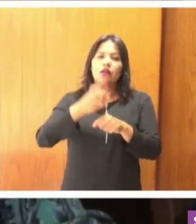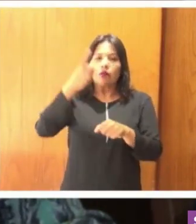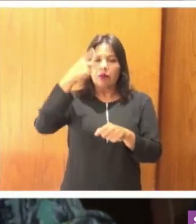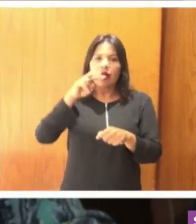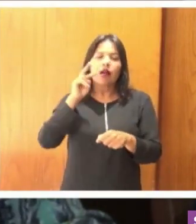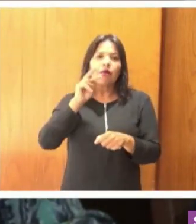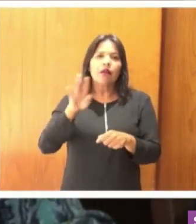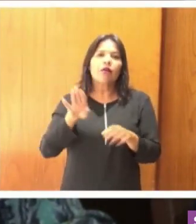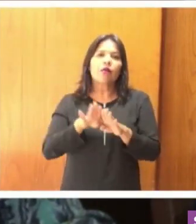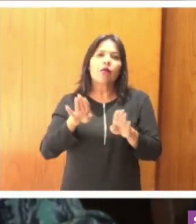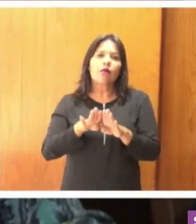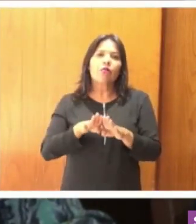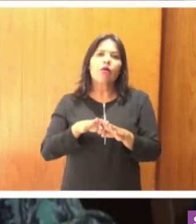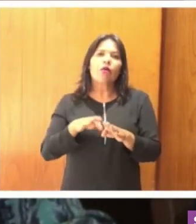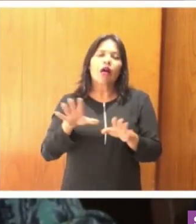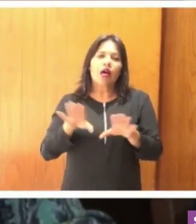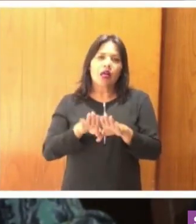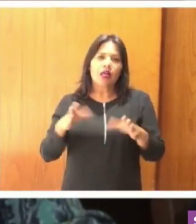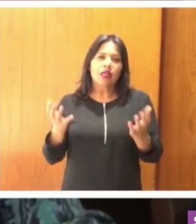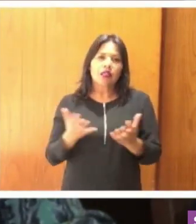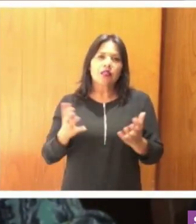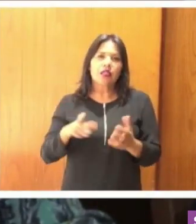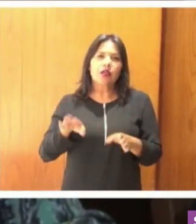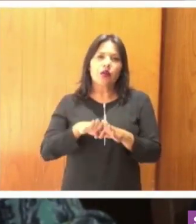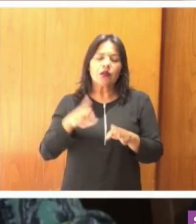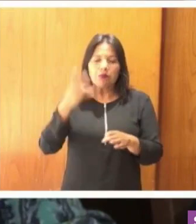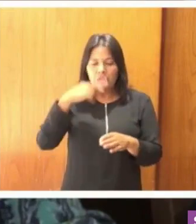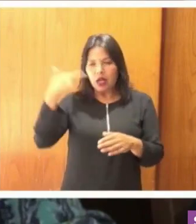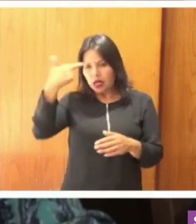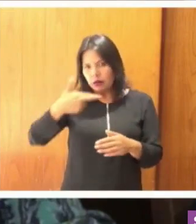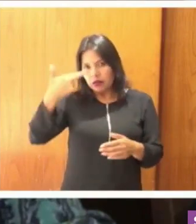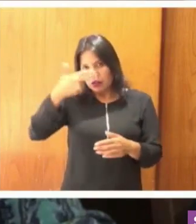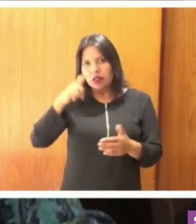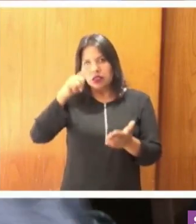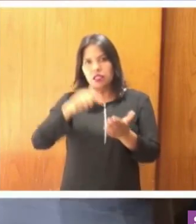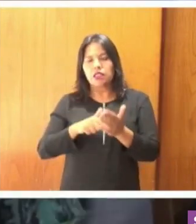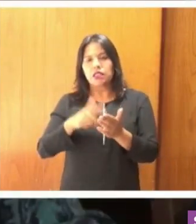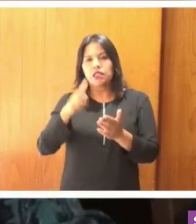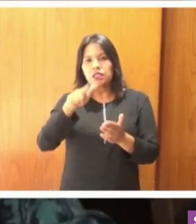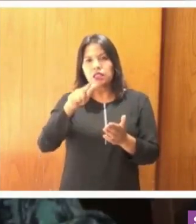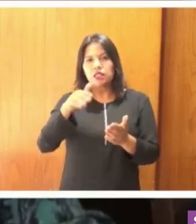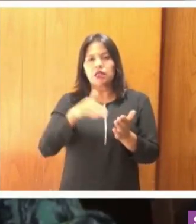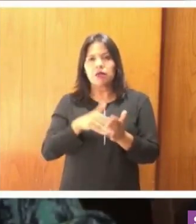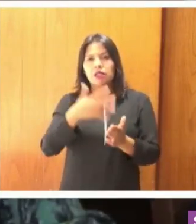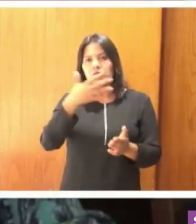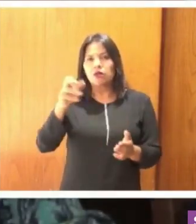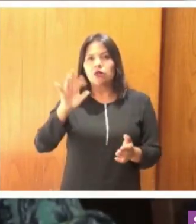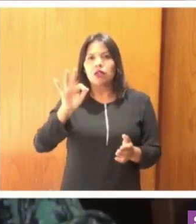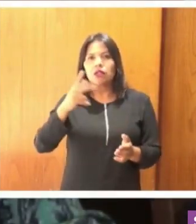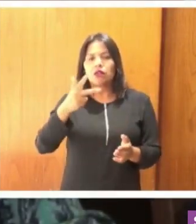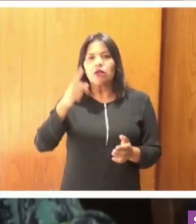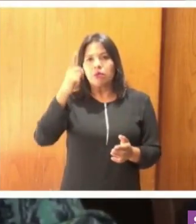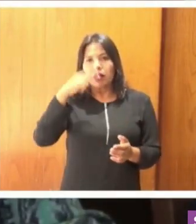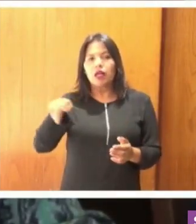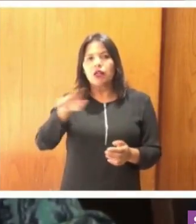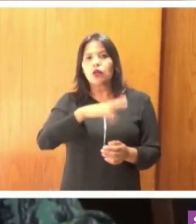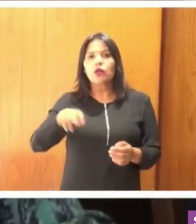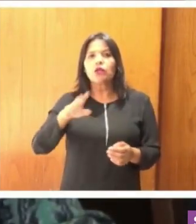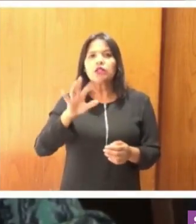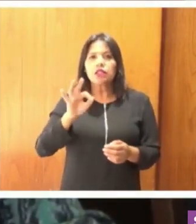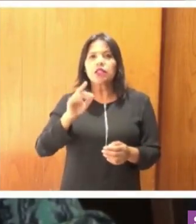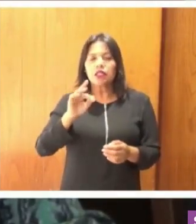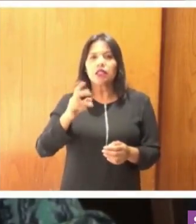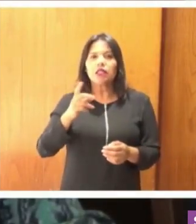generales correspondiente a la separación del recurso de revisión 17.548 de la acumulación aprobada en la segunda sesión